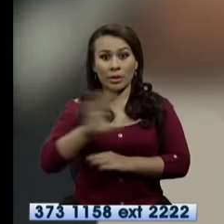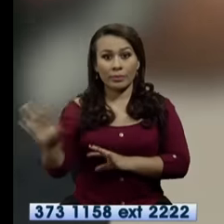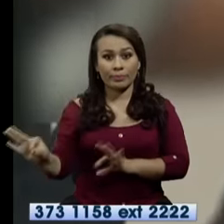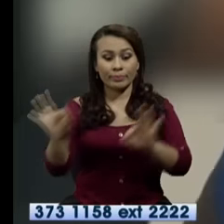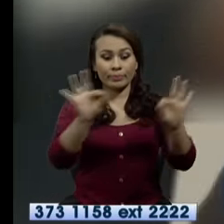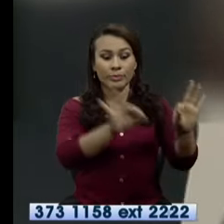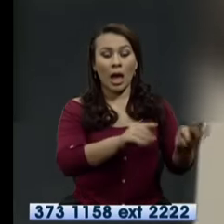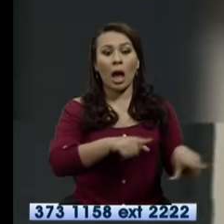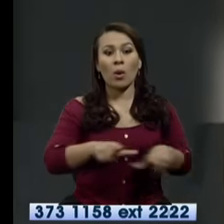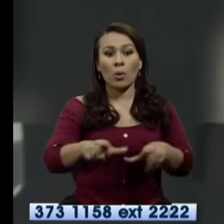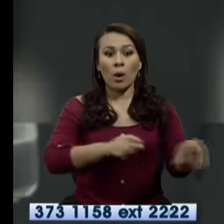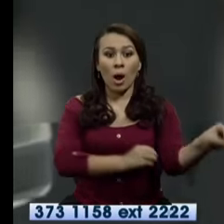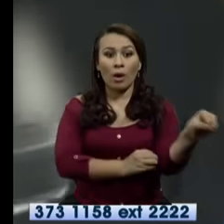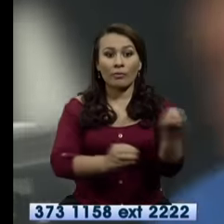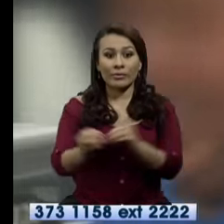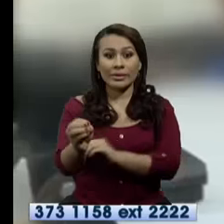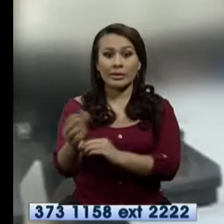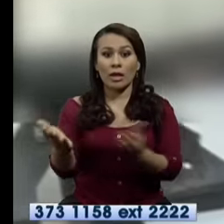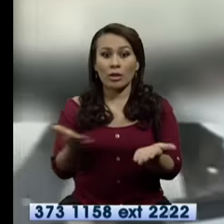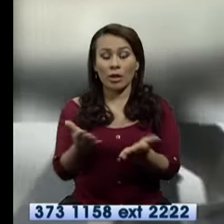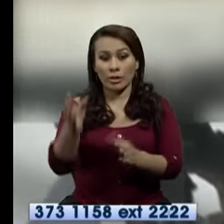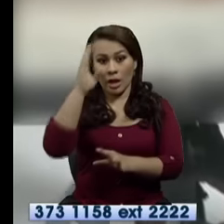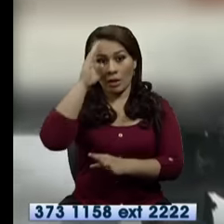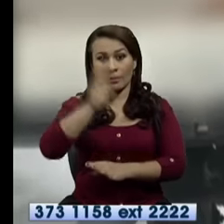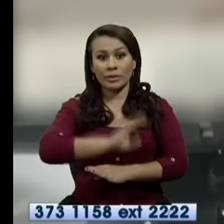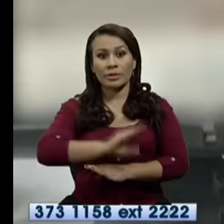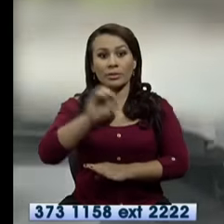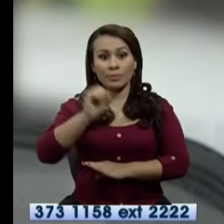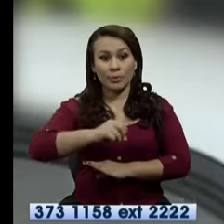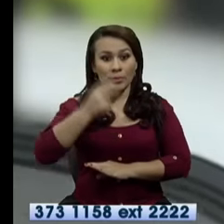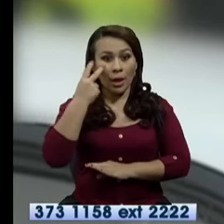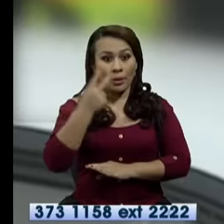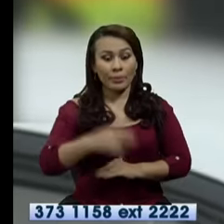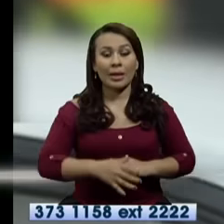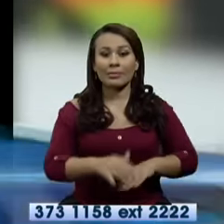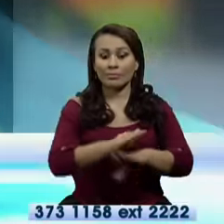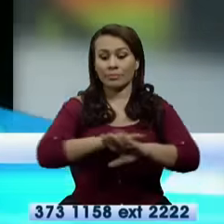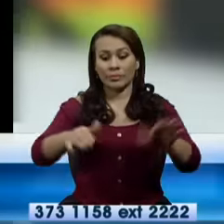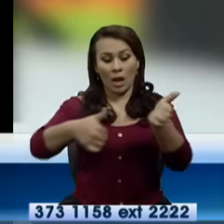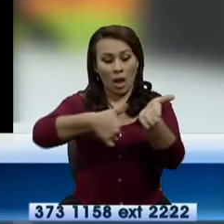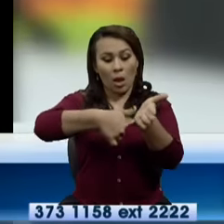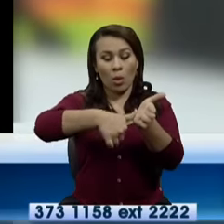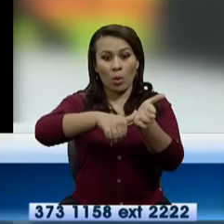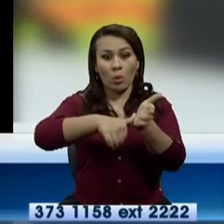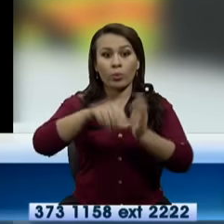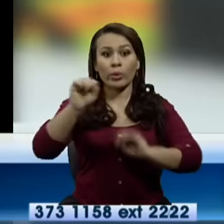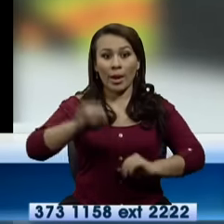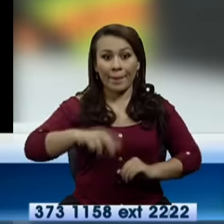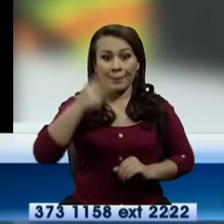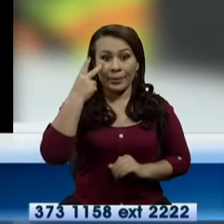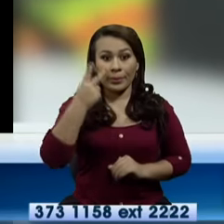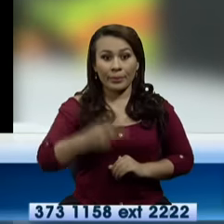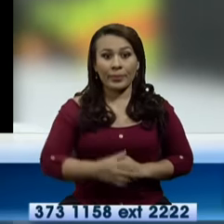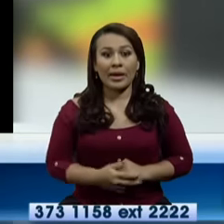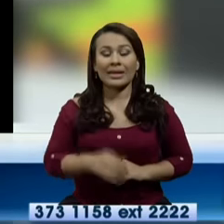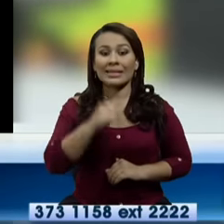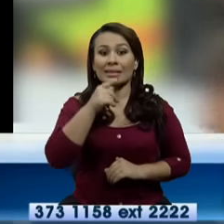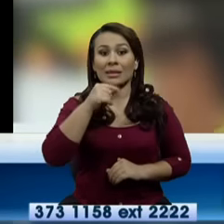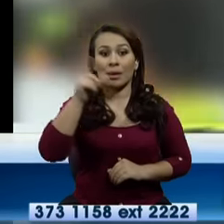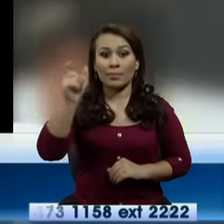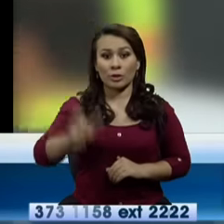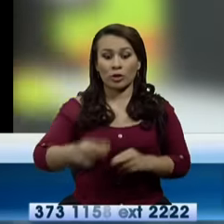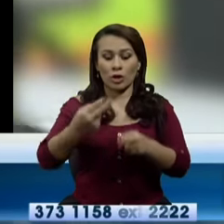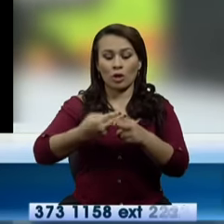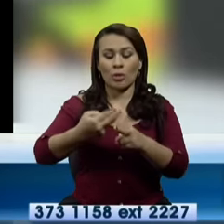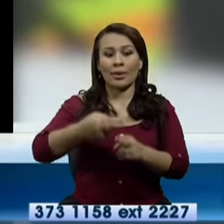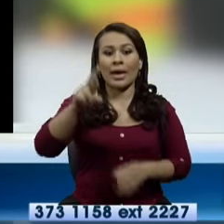Hasta las oficinas de criminalística para identificarla mediante las huellas dactilares se pudo verificar que se trata de Rita